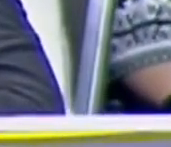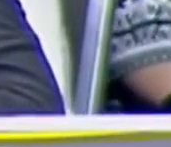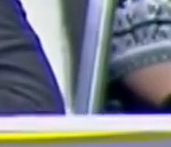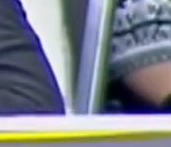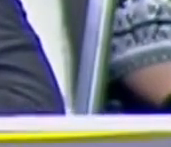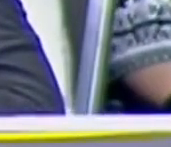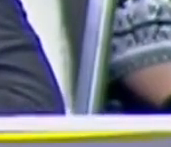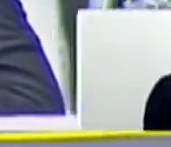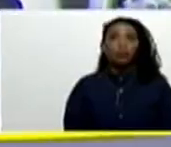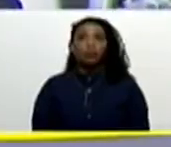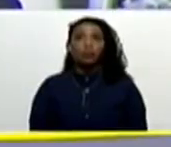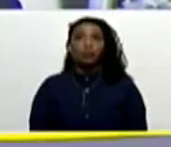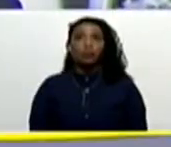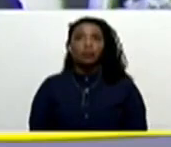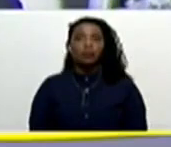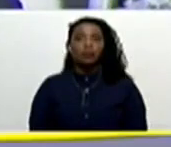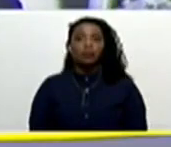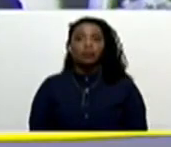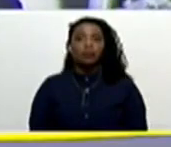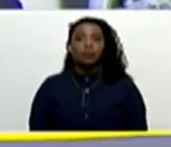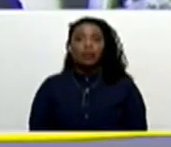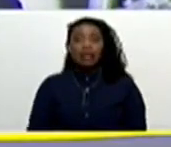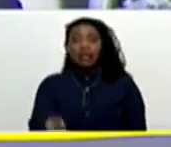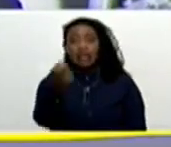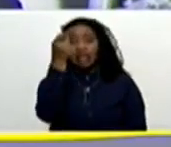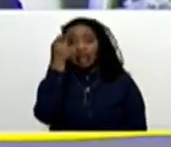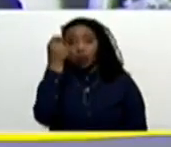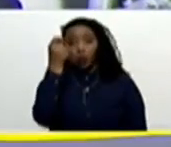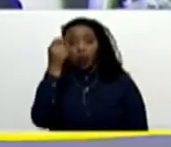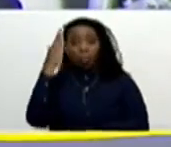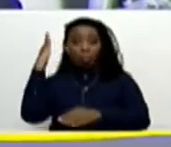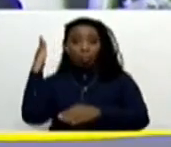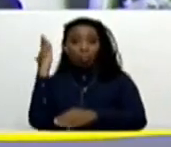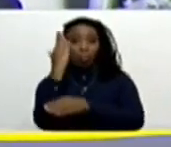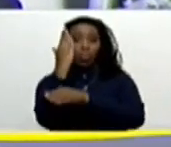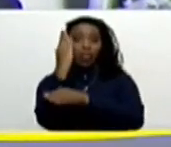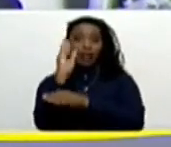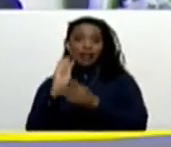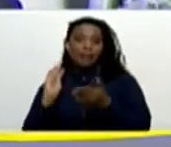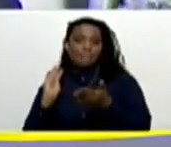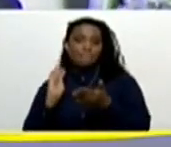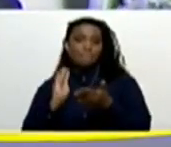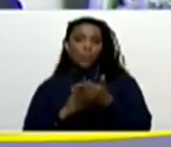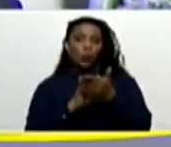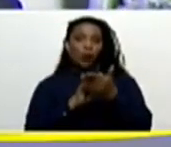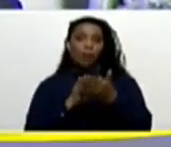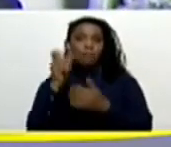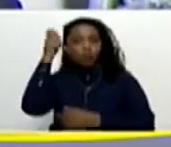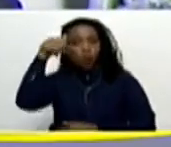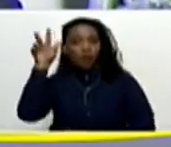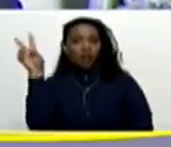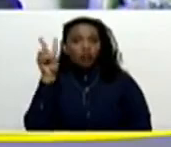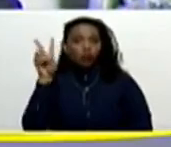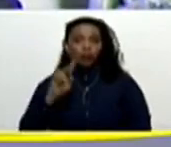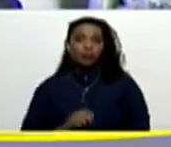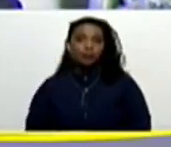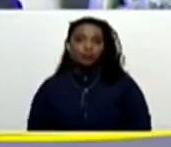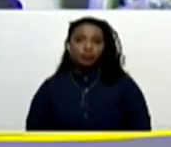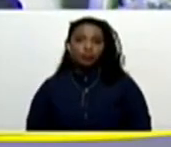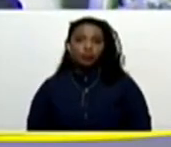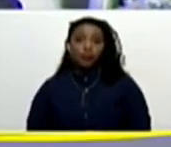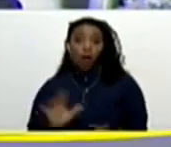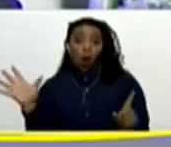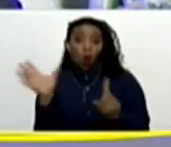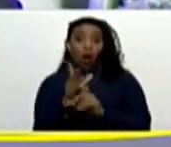bend the people of Venezuela. Ninguna sanción que se imponga al pueblo de Venezuela